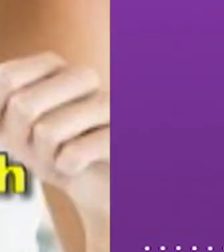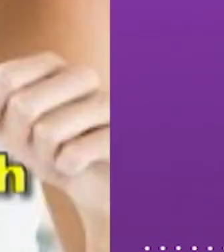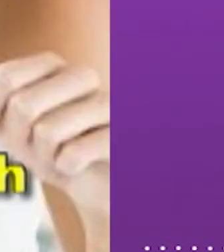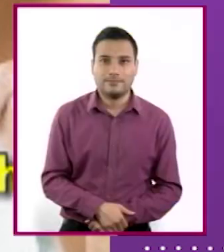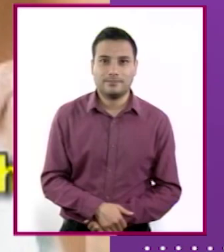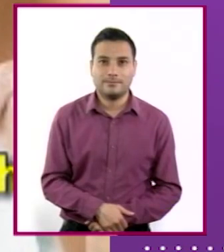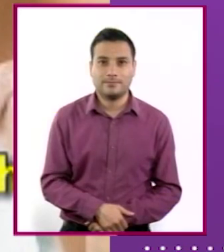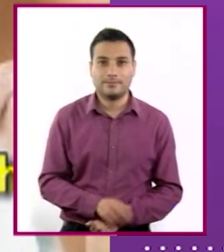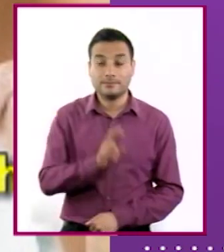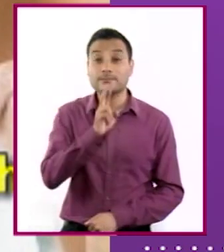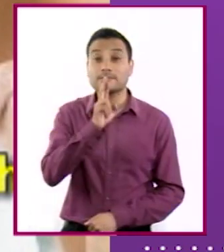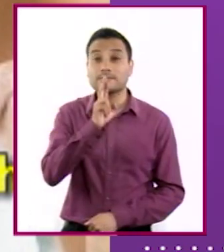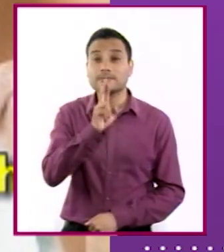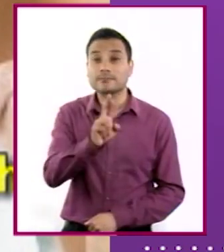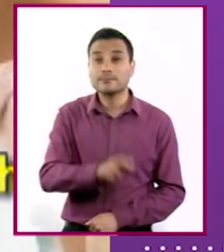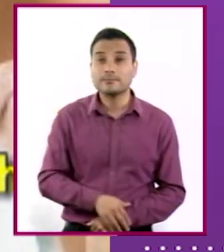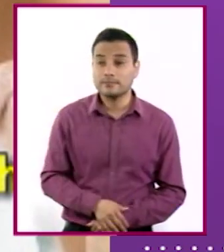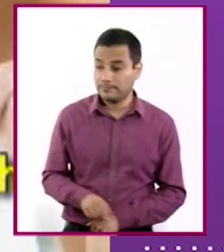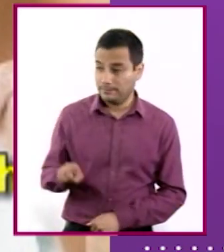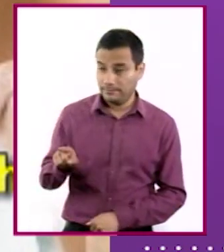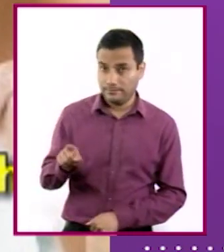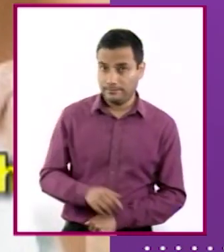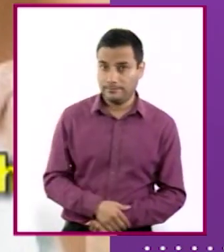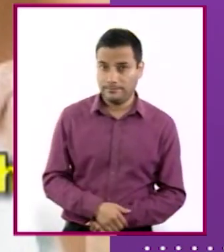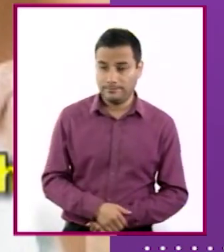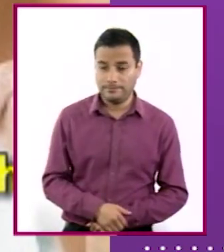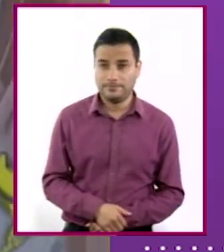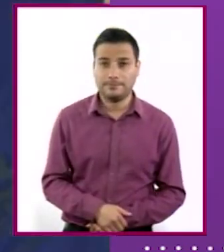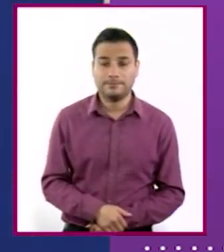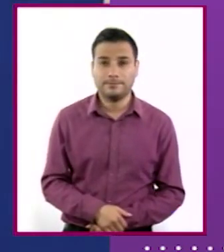La respuesta es first.